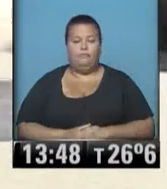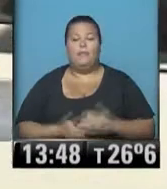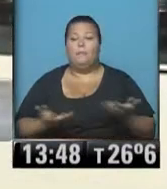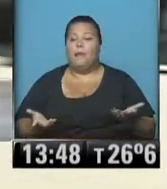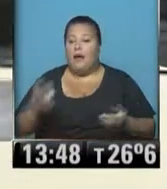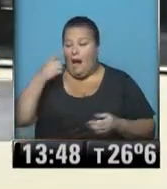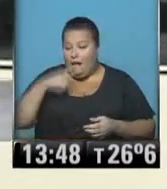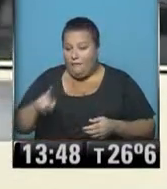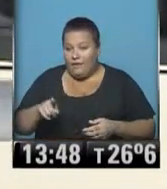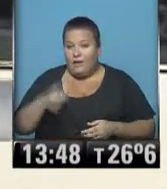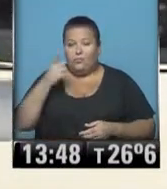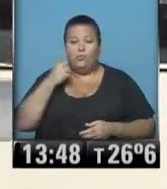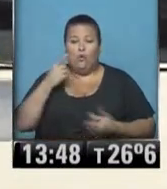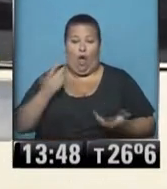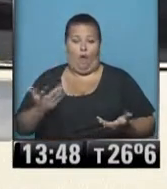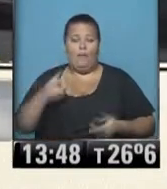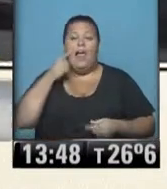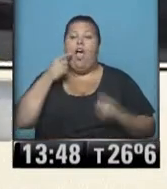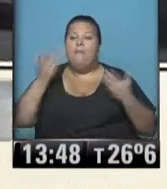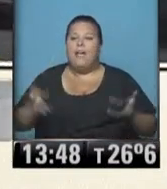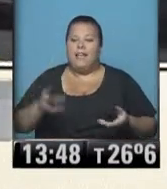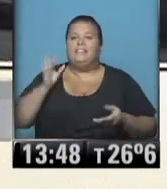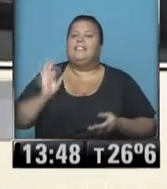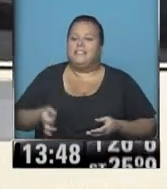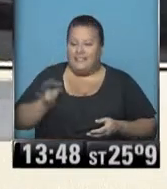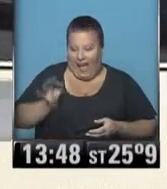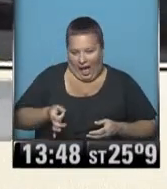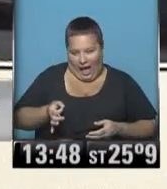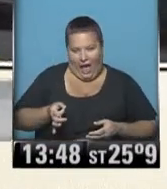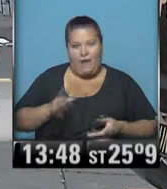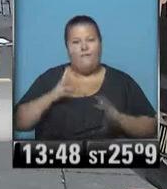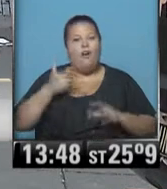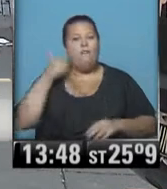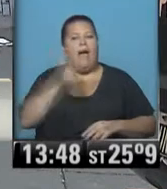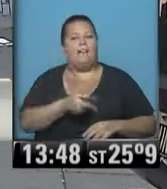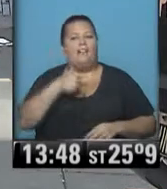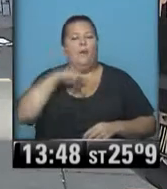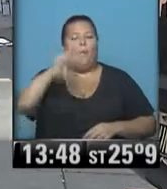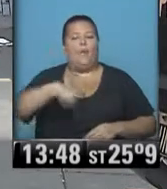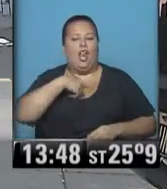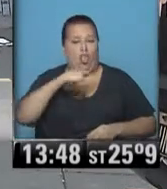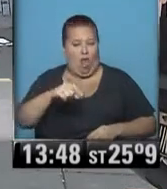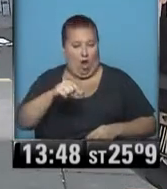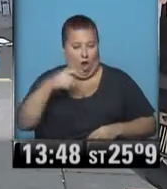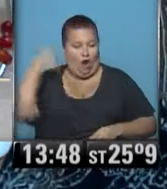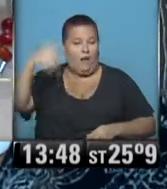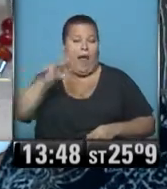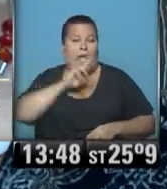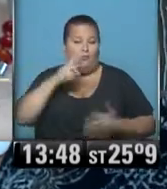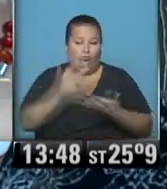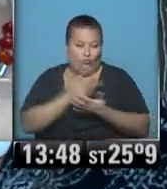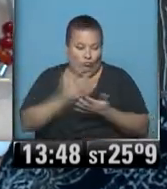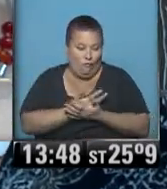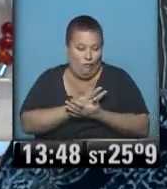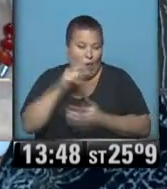Pero resulta que es un varón, y que es un varón que sabe muy bien el ataque de dolor que esto le va a producir a su mujer.